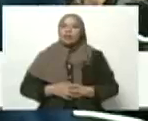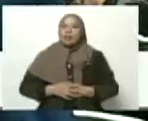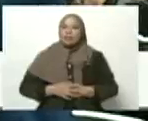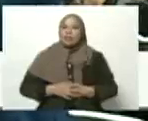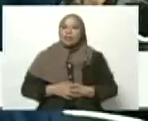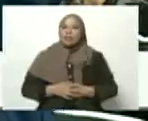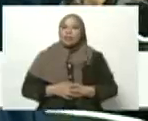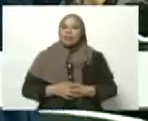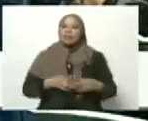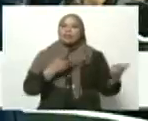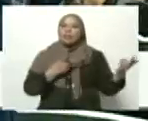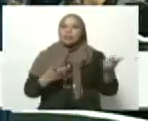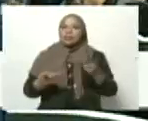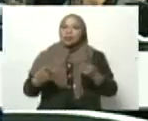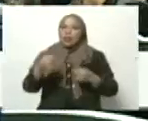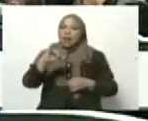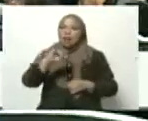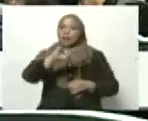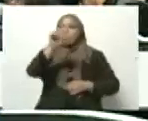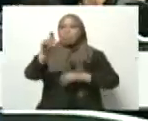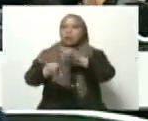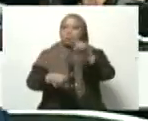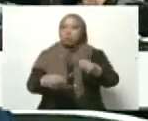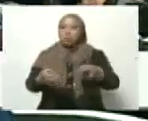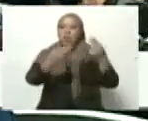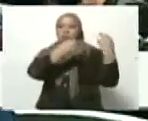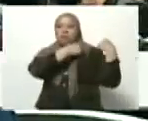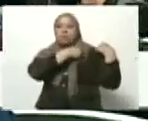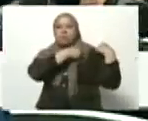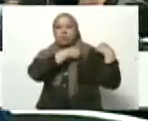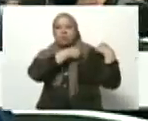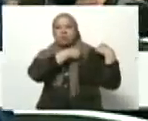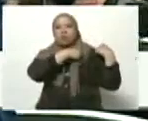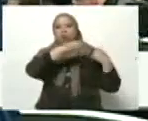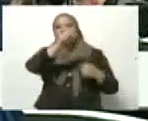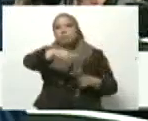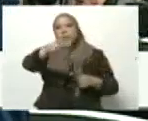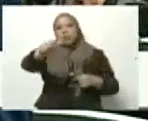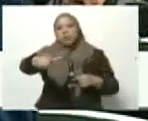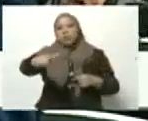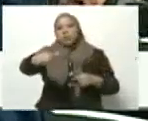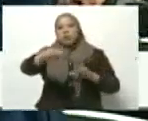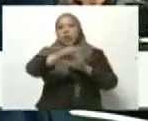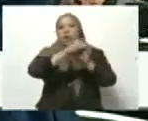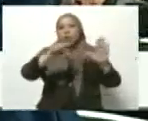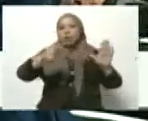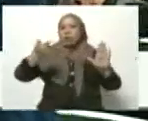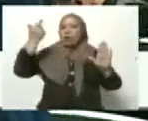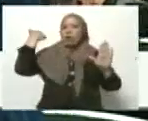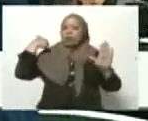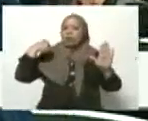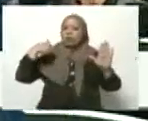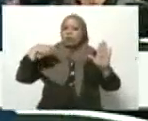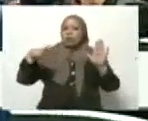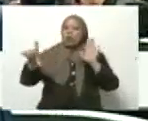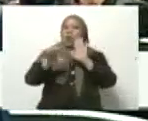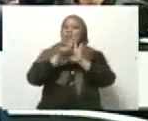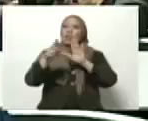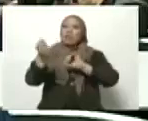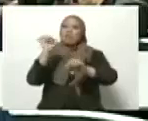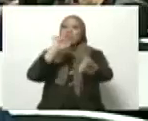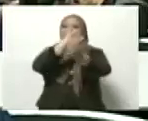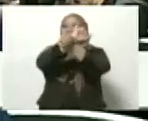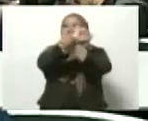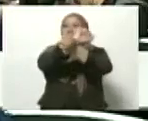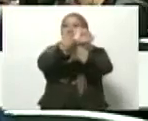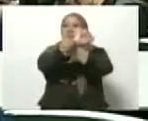esta traición a la patria. Además, yo recordaba la vez pasada el artículo 128 del Código Penal. Pero quiero concentrarme